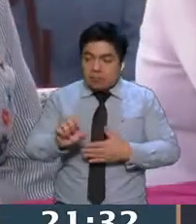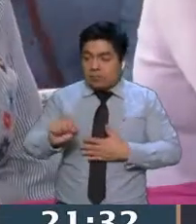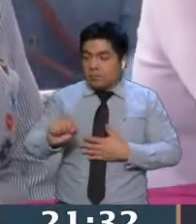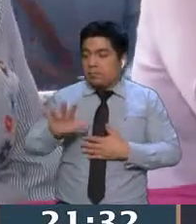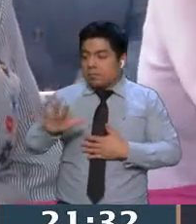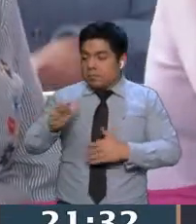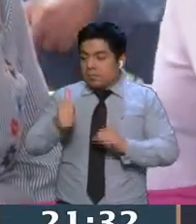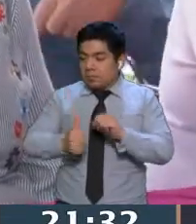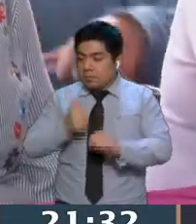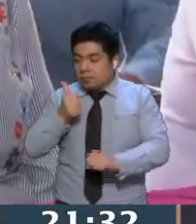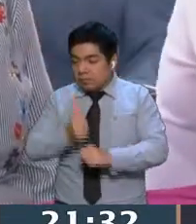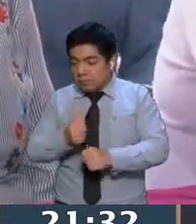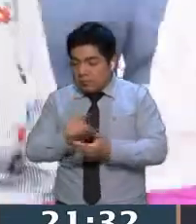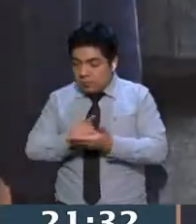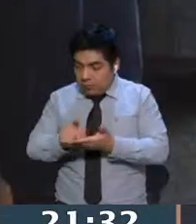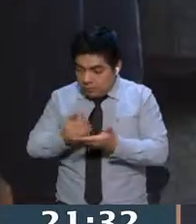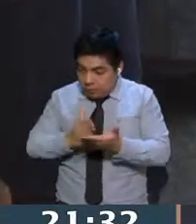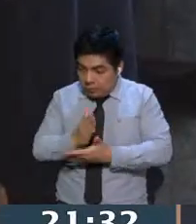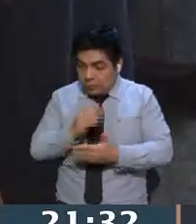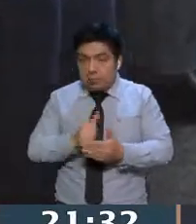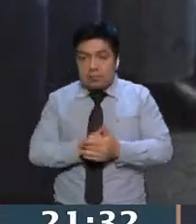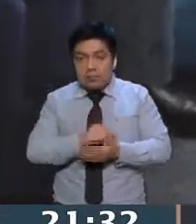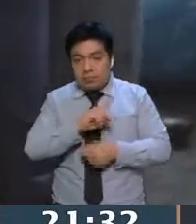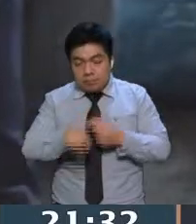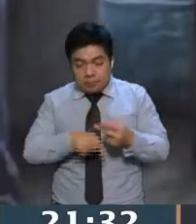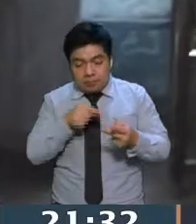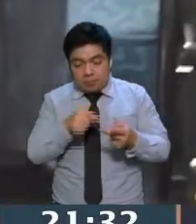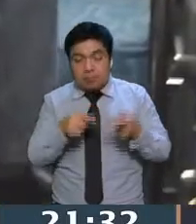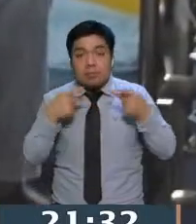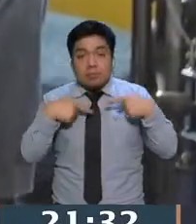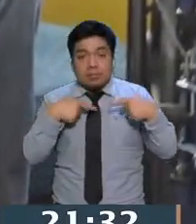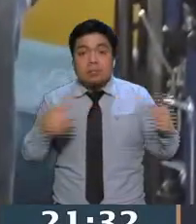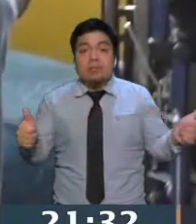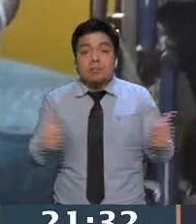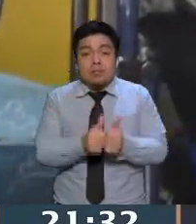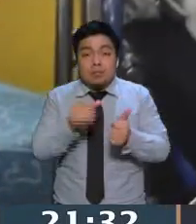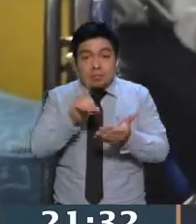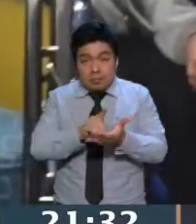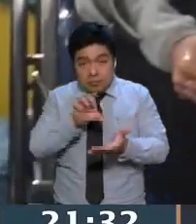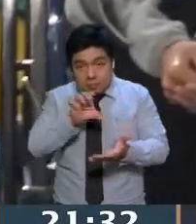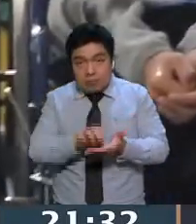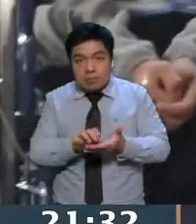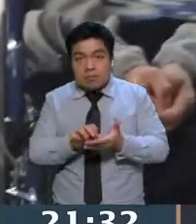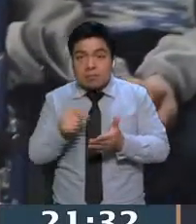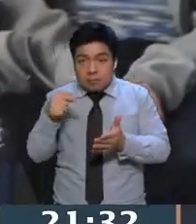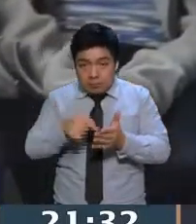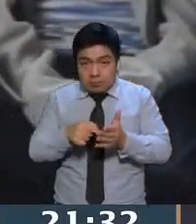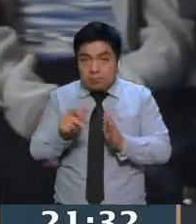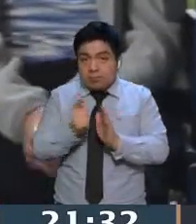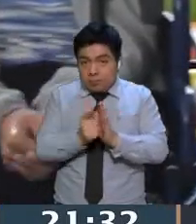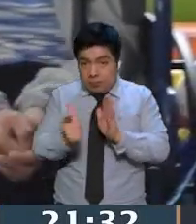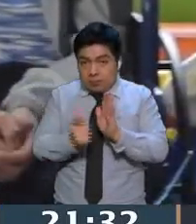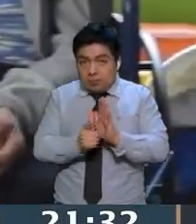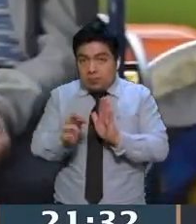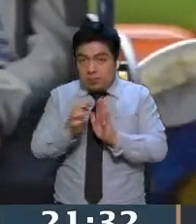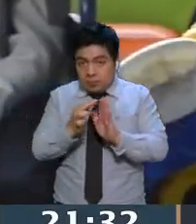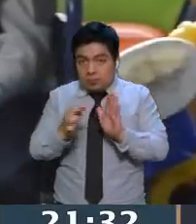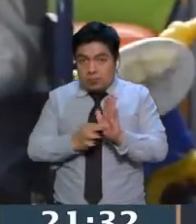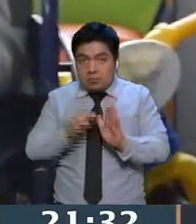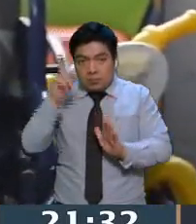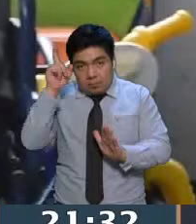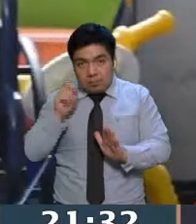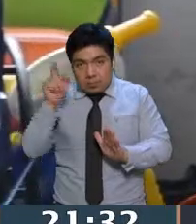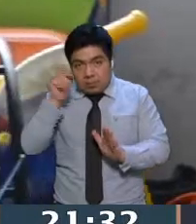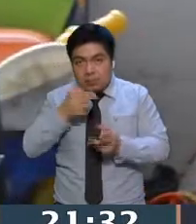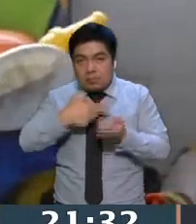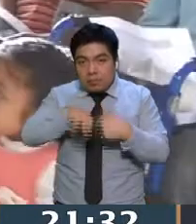65 años. Y en el caso de las personas con discapacidad, la reforma plantea que esta pensión sea universal